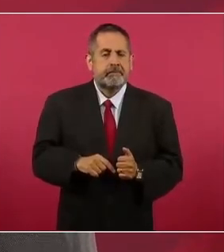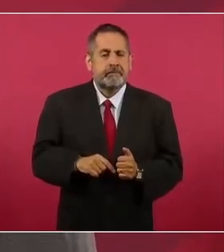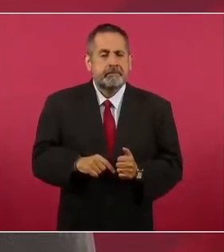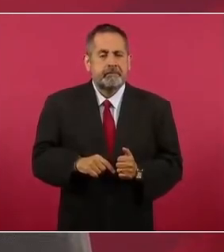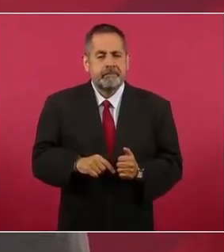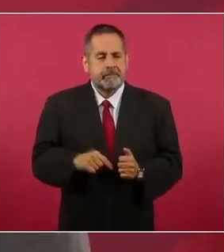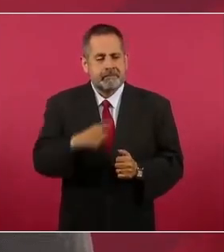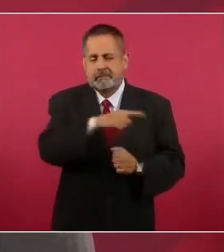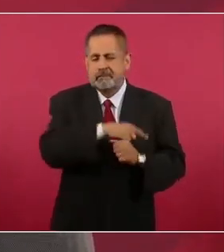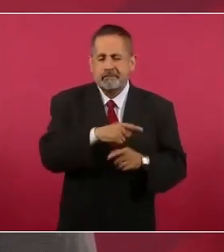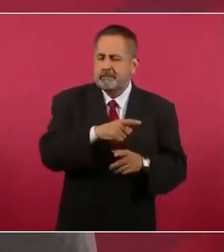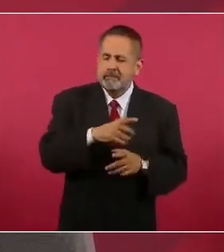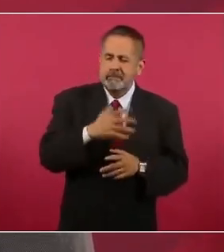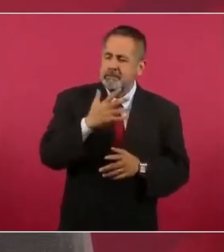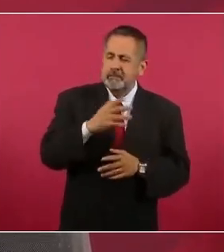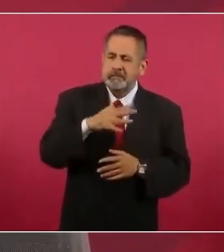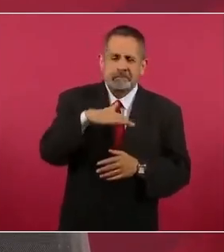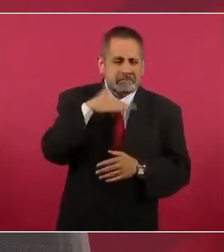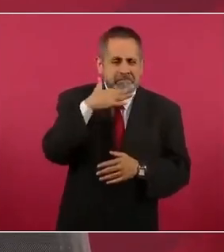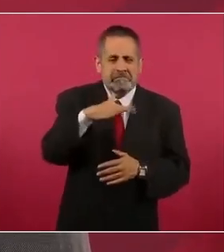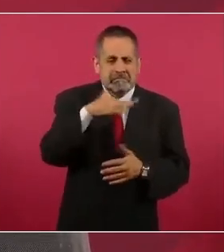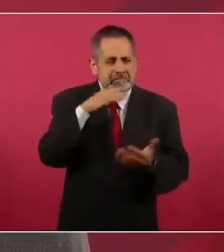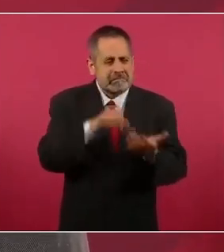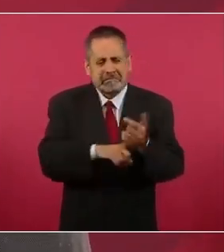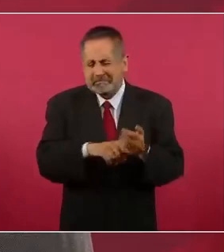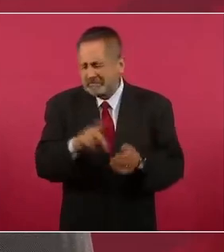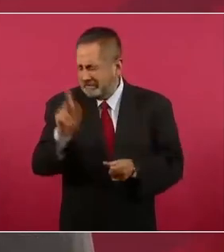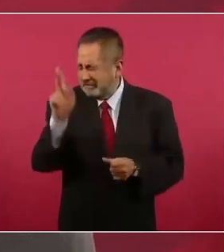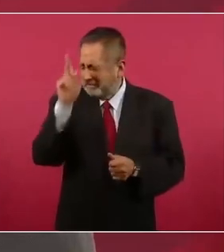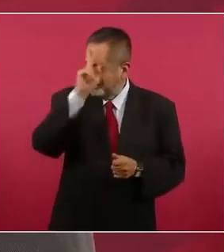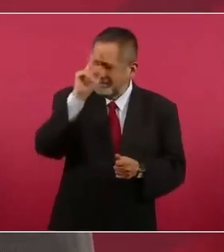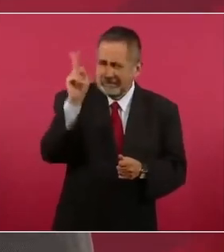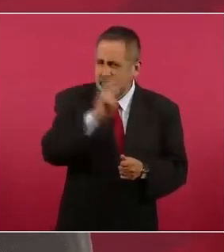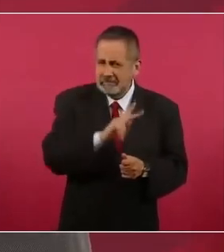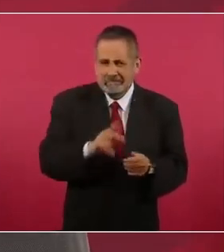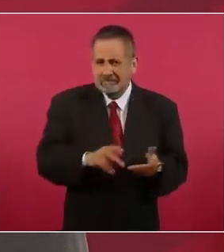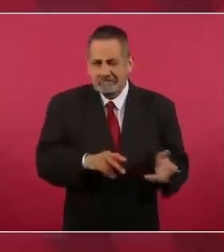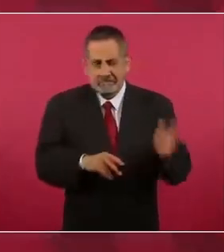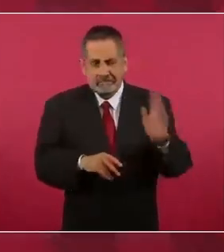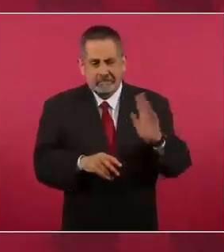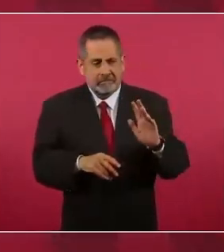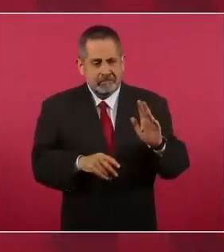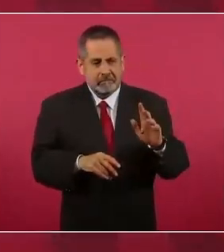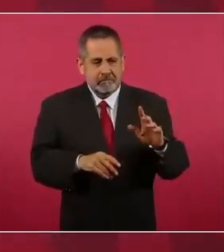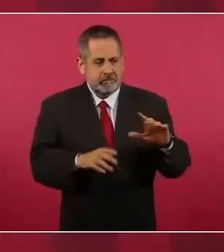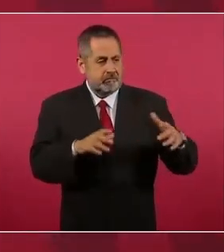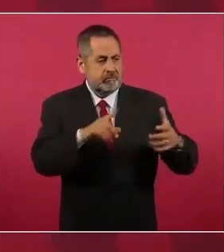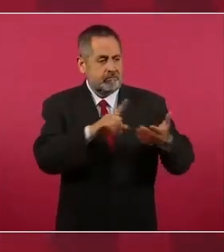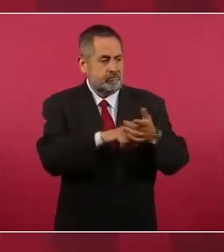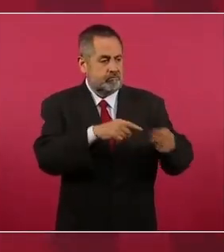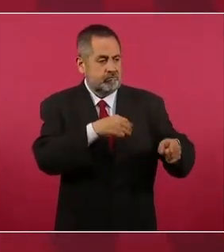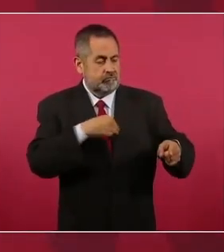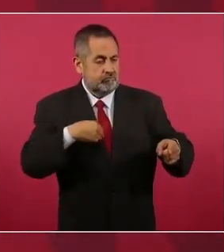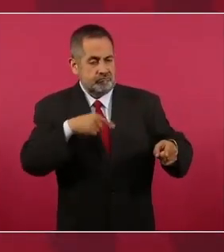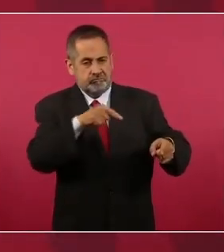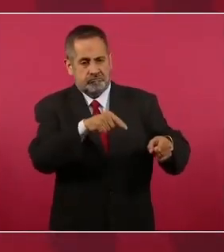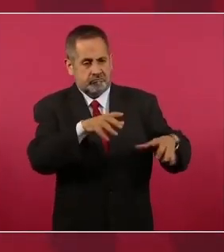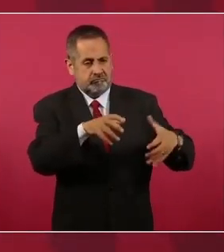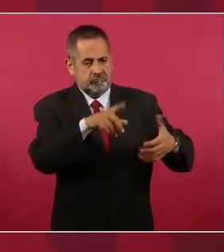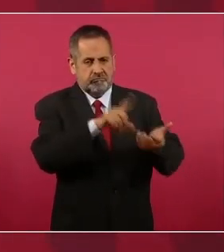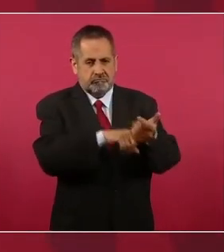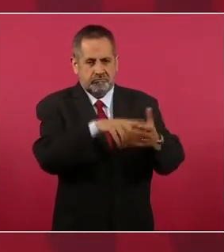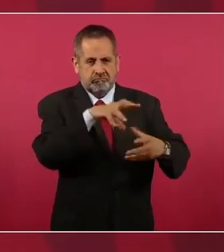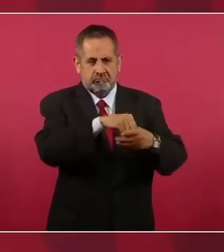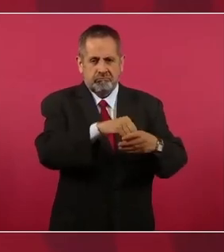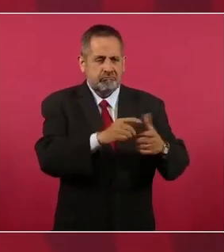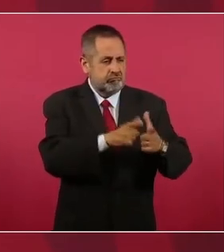un despropósito, un acto de corrupción de un miembro famoso